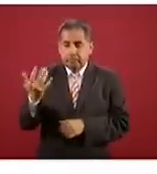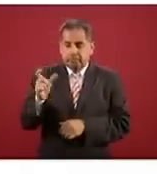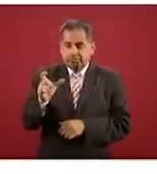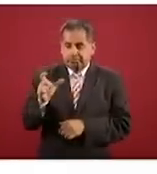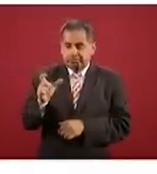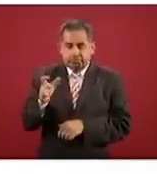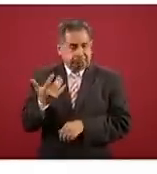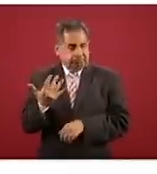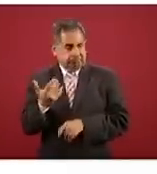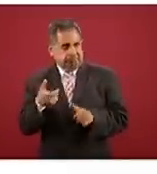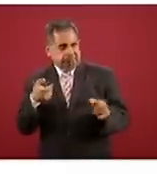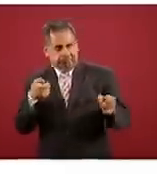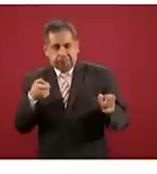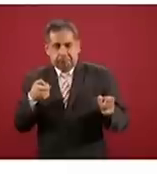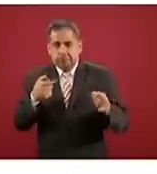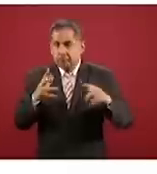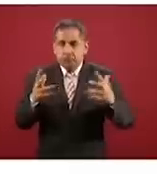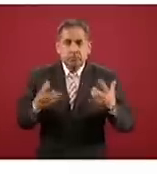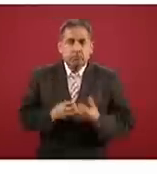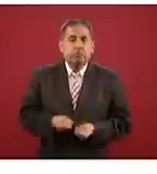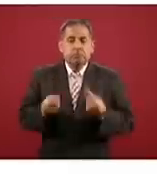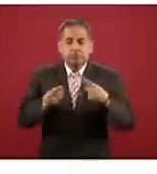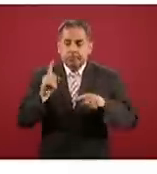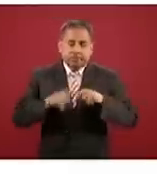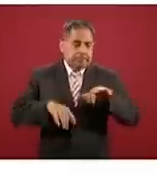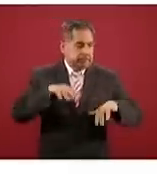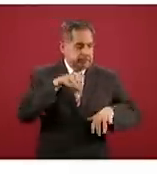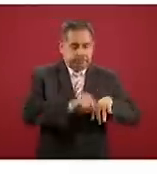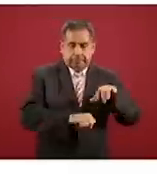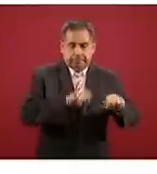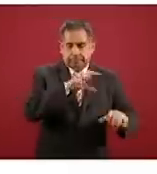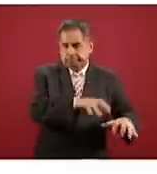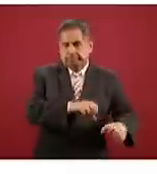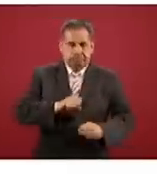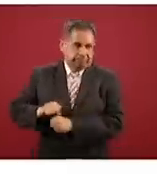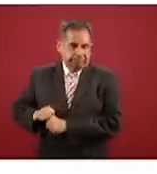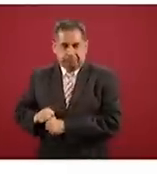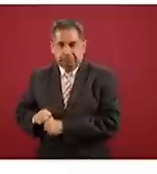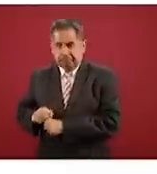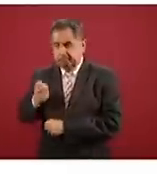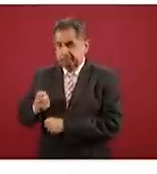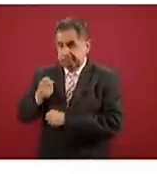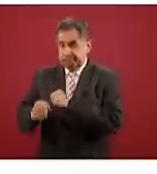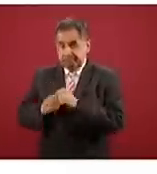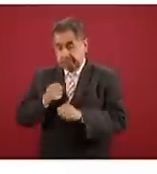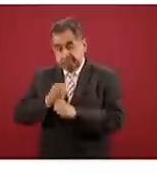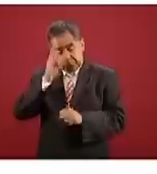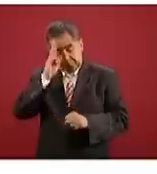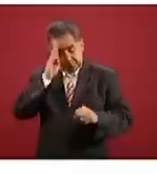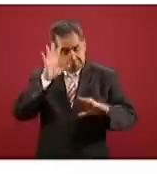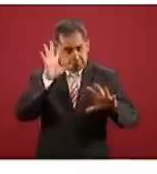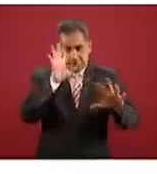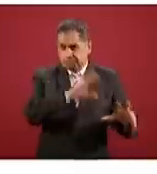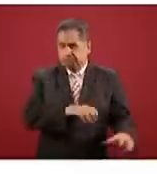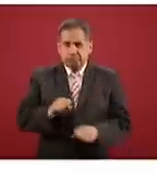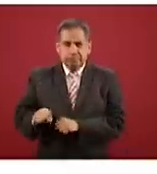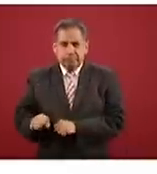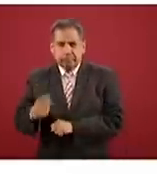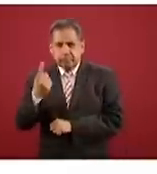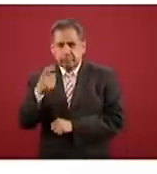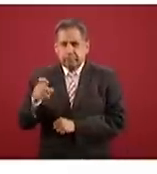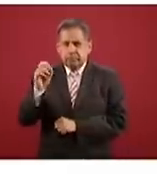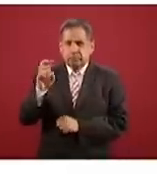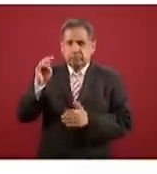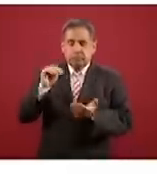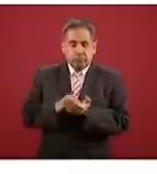Aquí estas son las cantidades que hemos asegurado en este año de armamento de esta naturaleza.